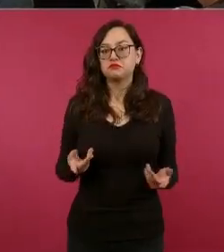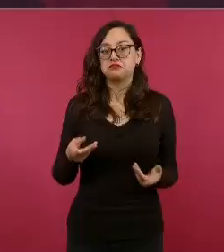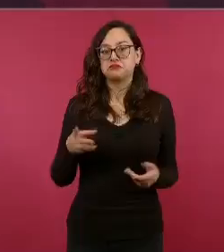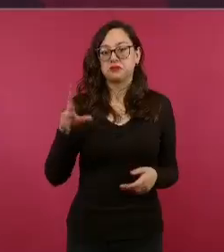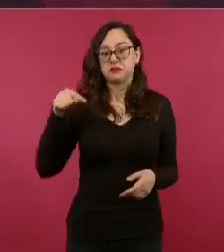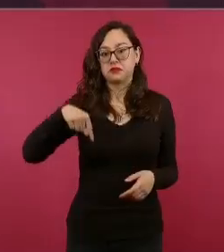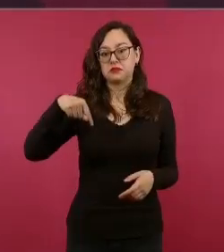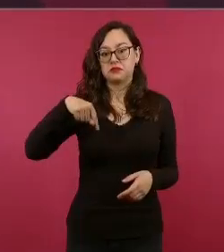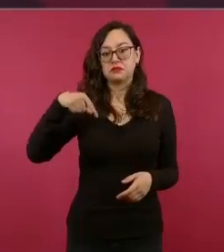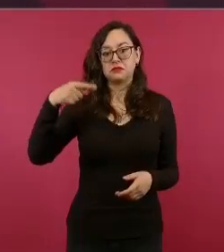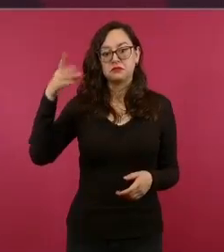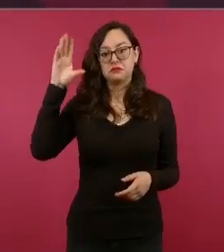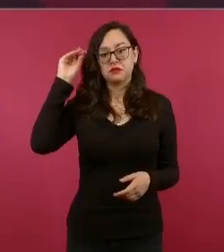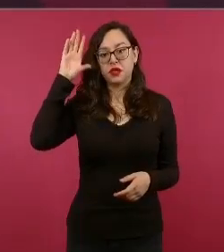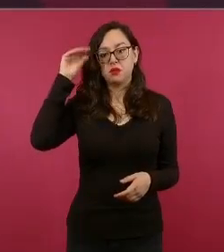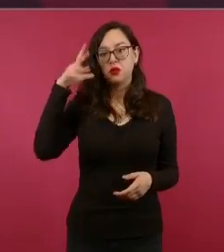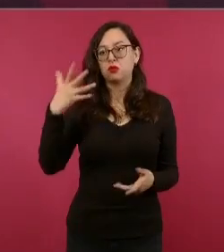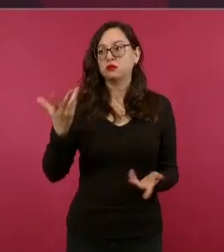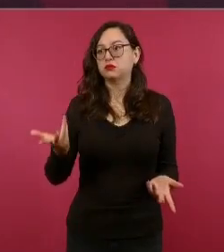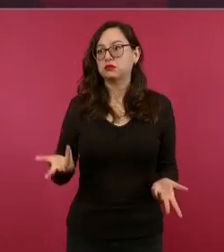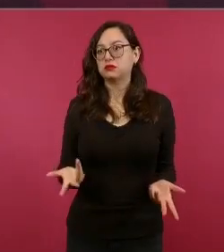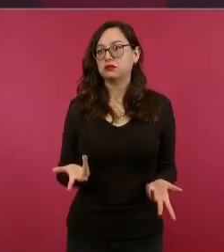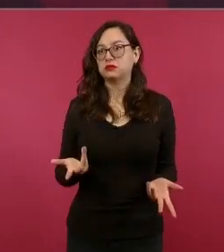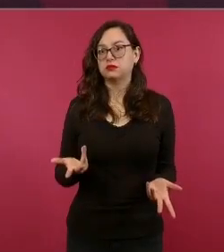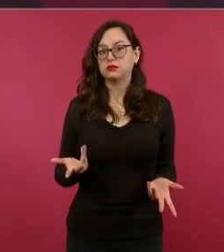o cuando nos llegue de inmediato